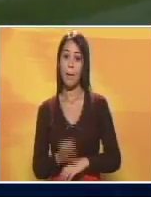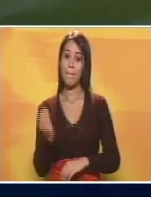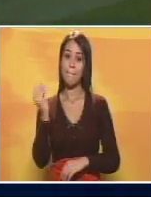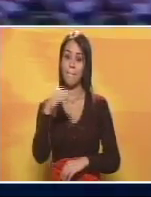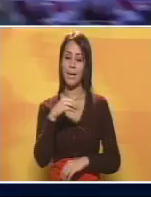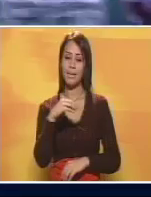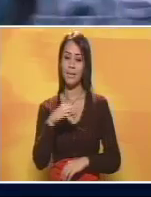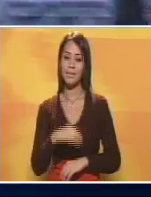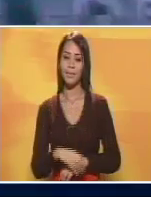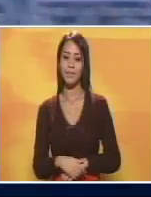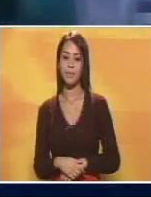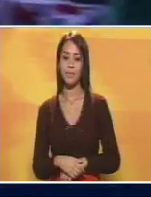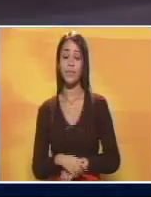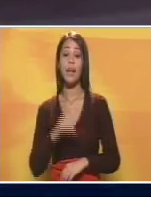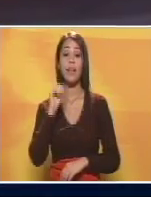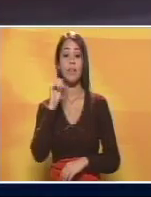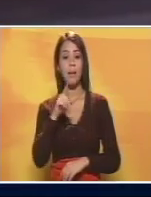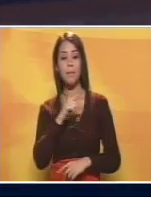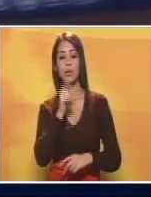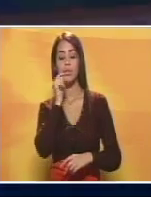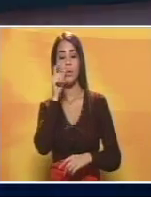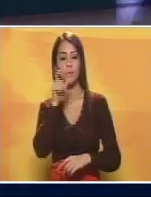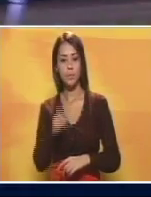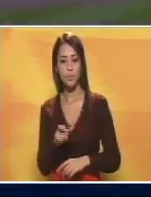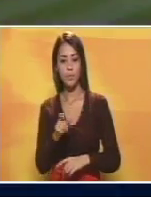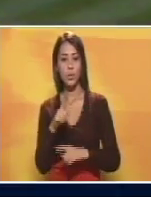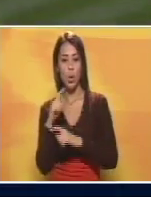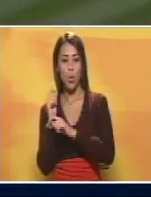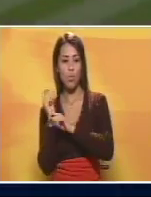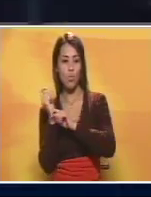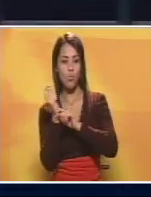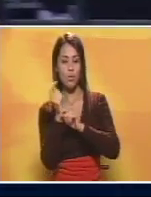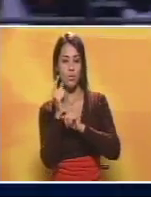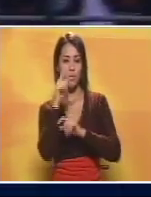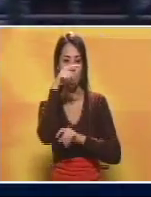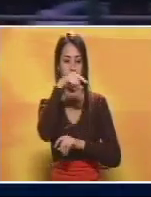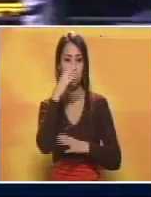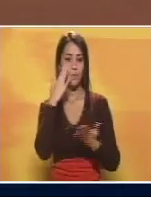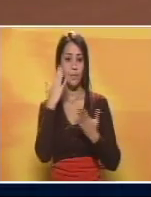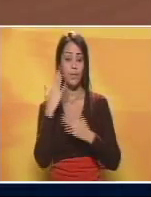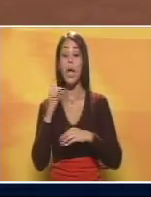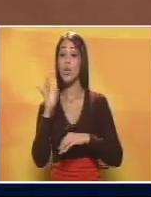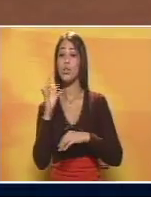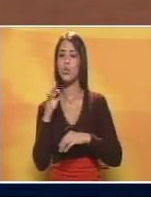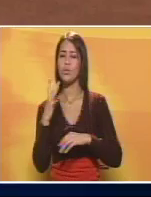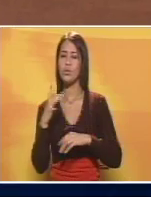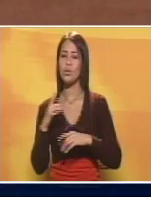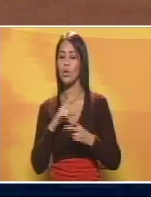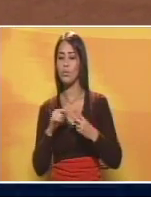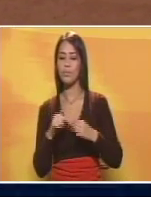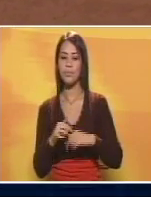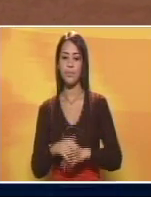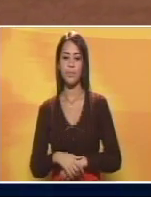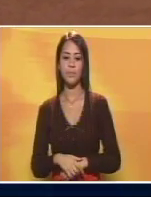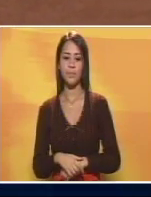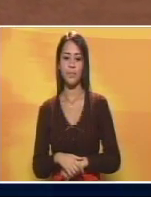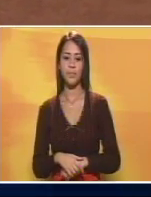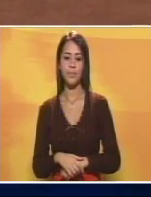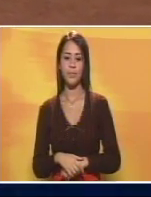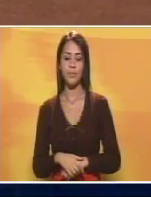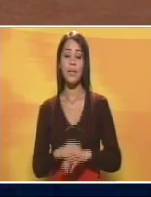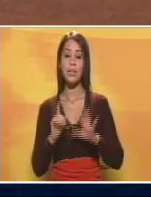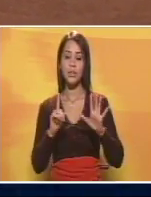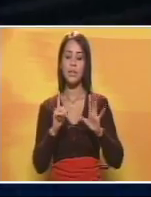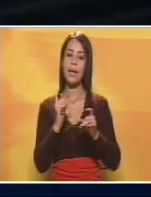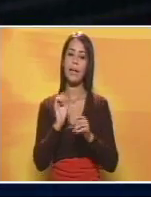de Chicago. En ese compromiso, Miguel Cabrera salió con una dolencia en la parte baja de la cadera y Dixon Machado disparó su quinto doble en los primeros